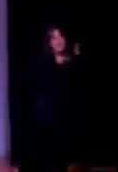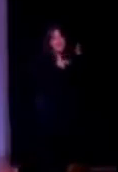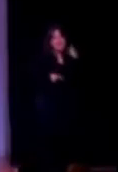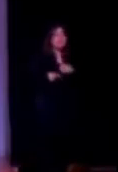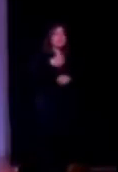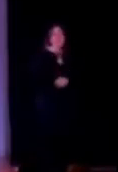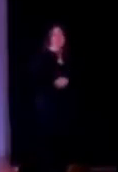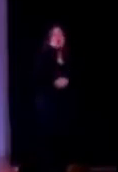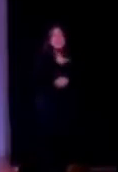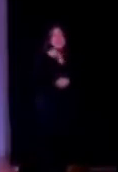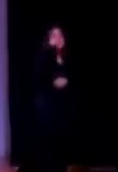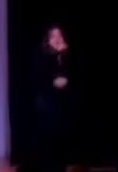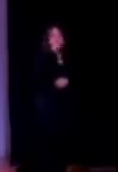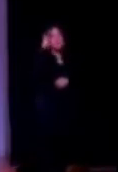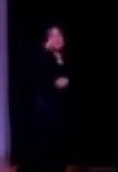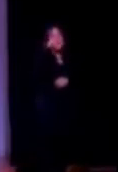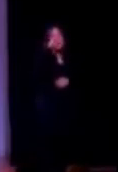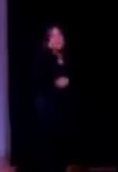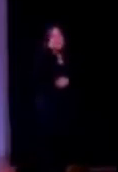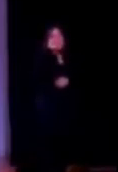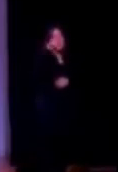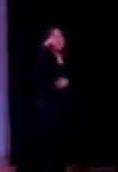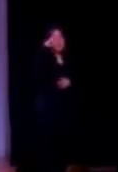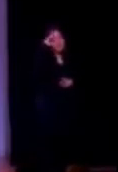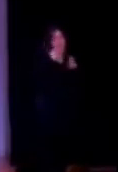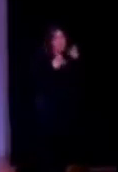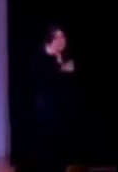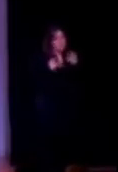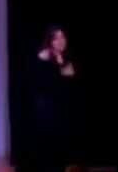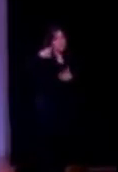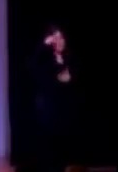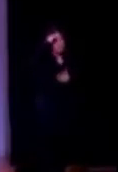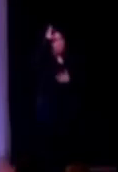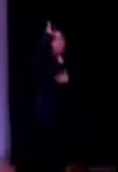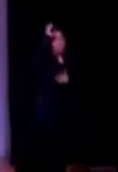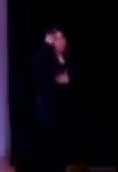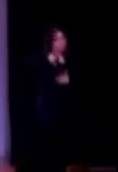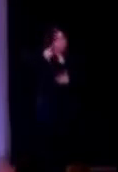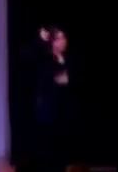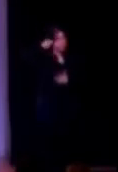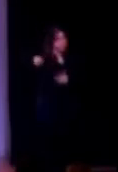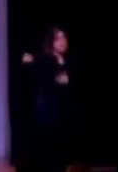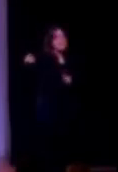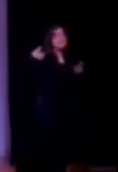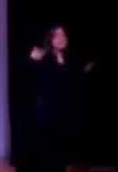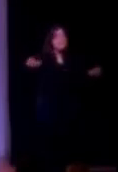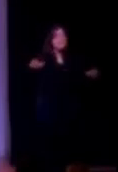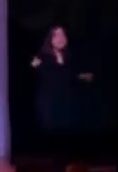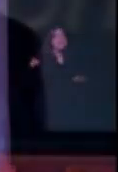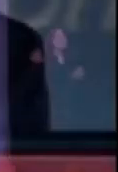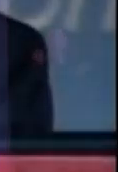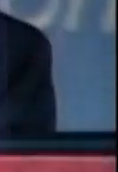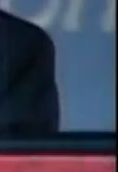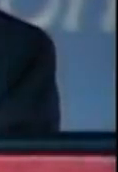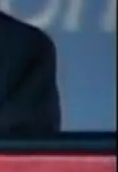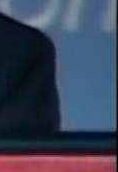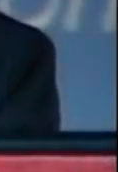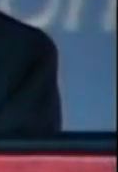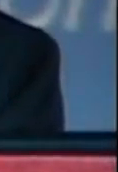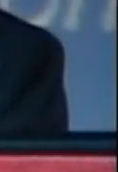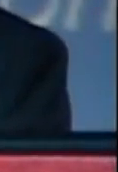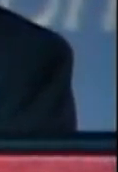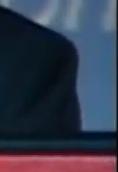tiene altas capacidades en matemáticas y en todo lo que es concepto abstracto, tiene quizá necesidades y limitaciones concretas en cuanto a